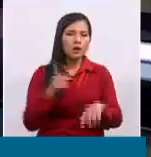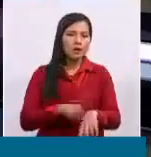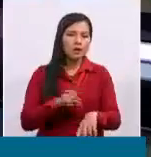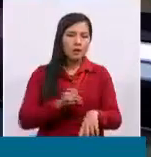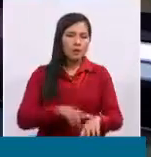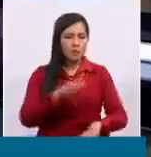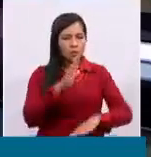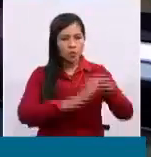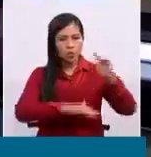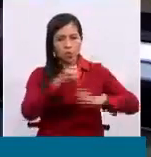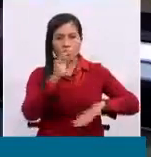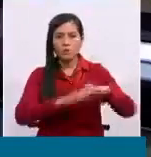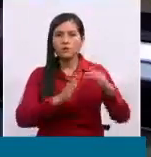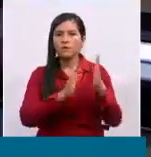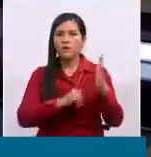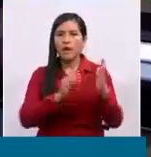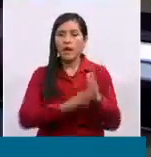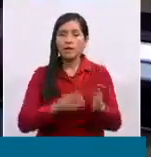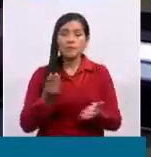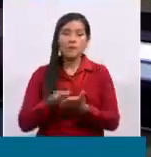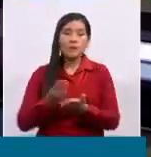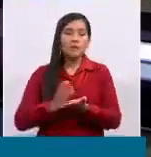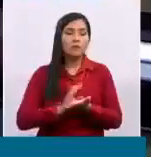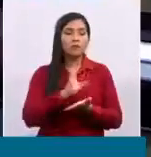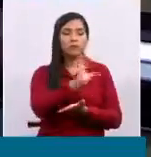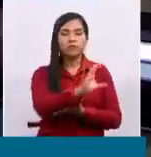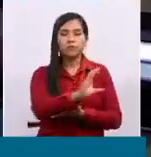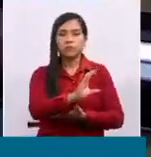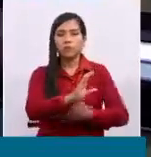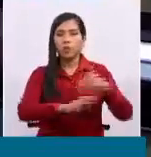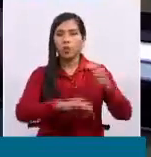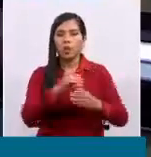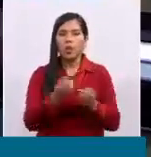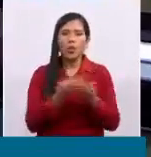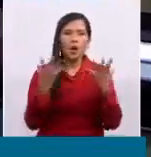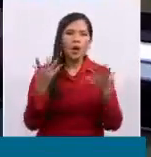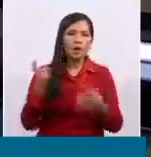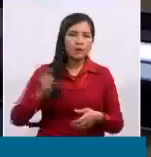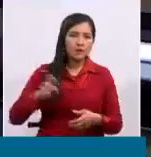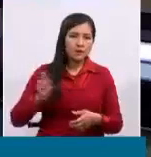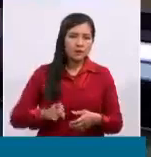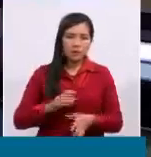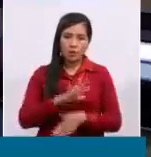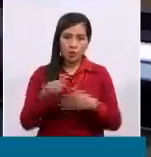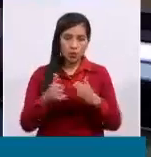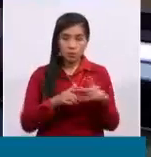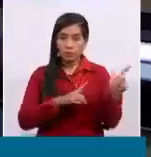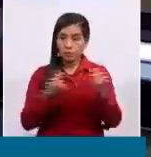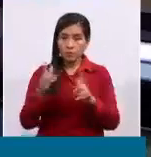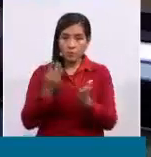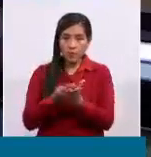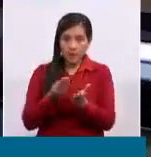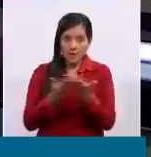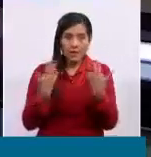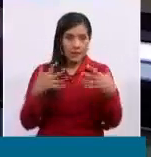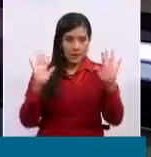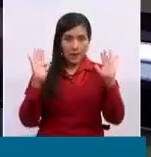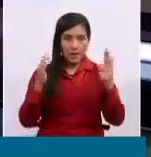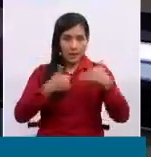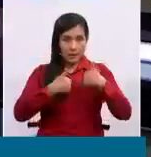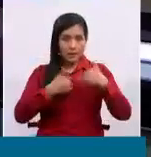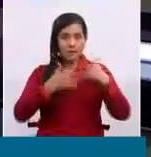de construcción? ¿Y cuál es la inversión que está programada si ya los recursos están absolutamente garantizados?